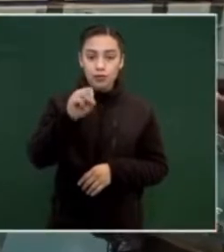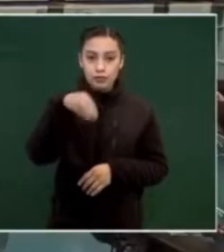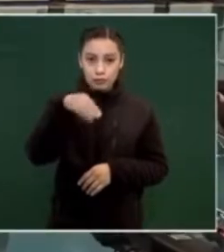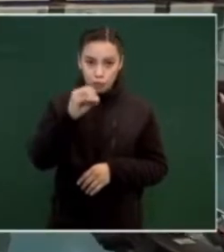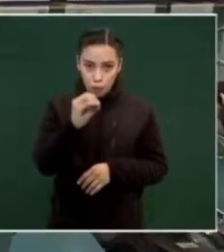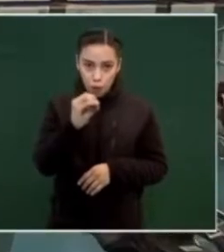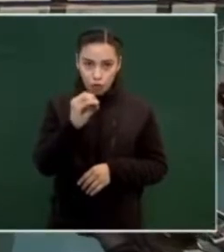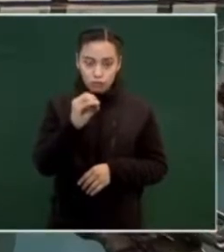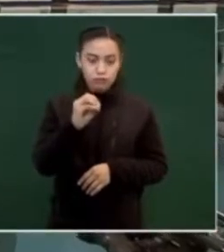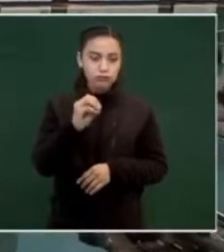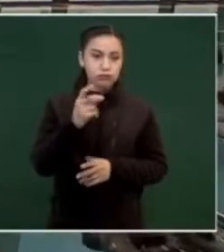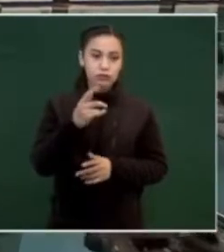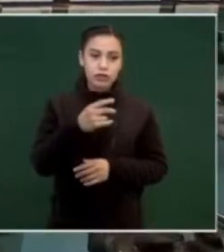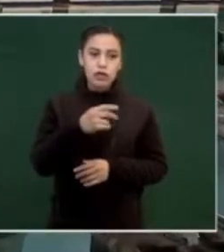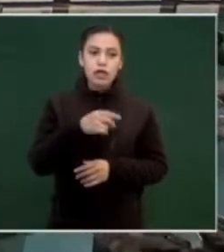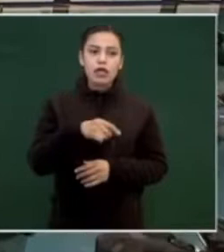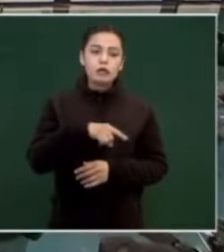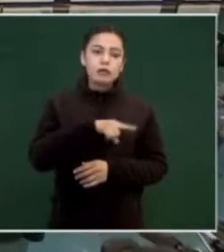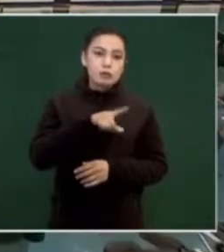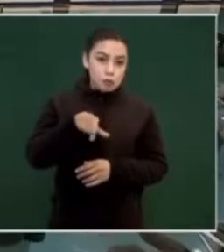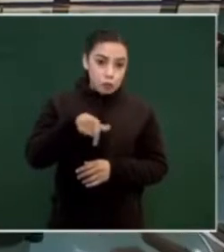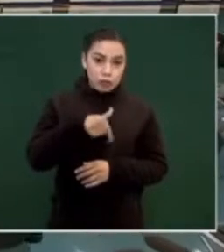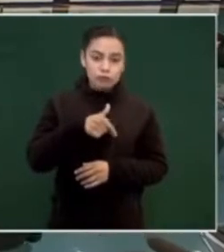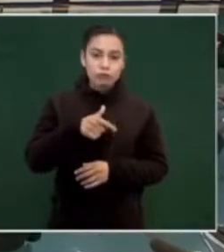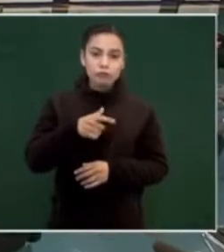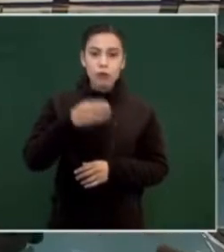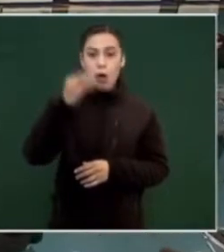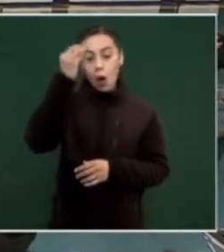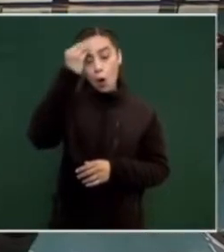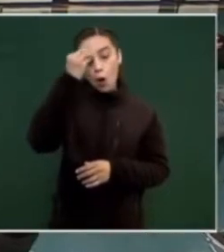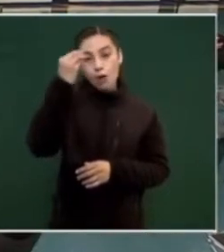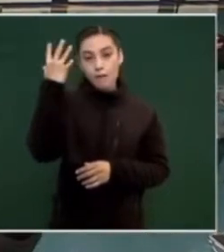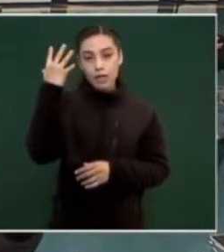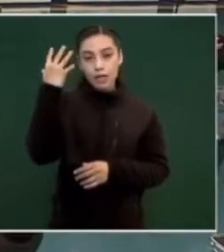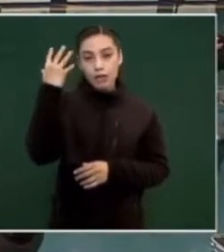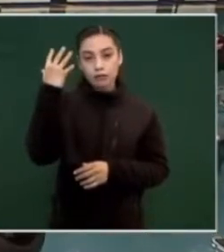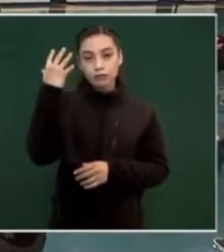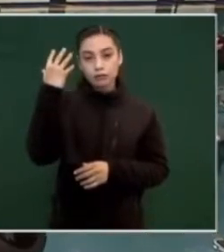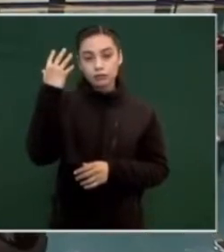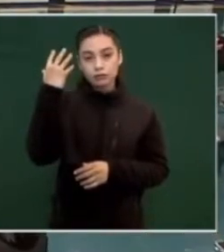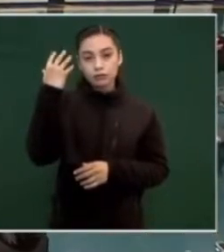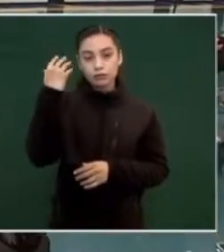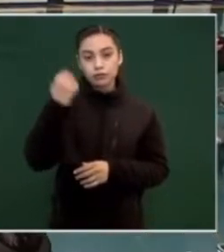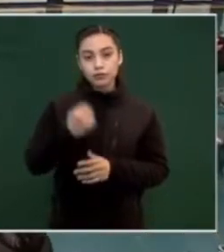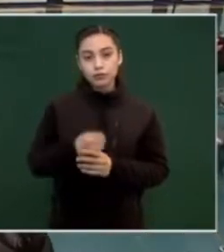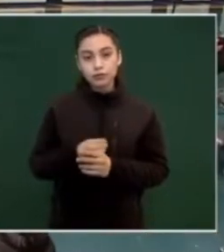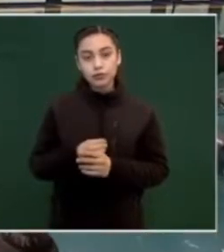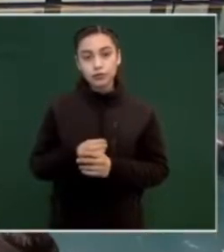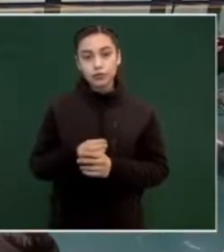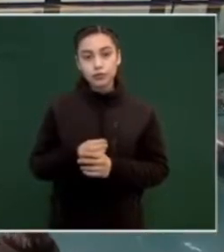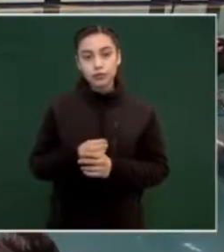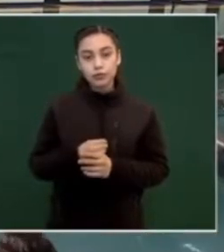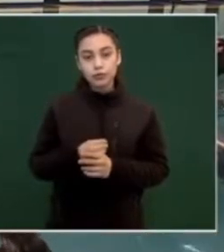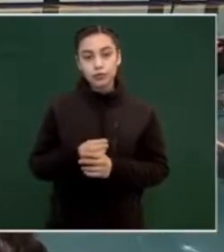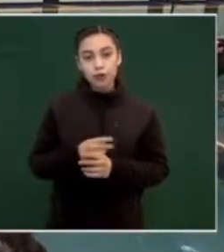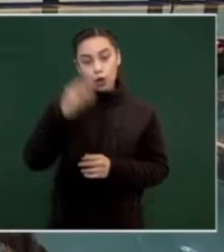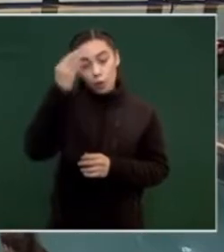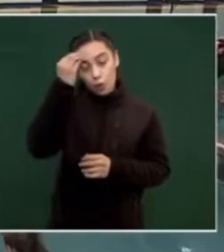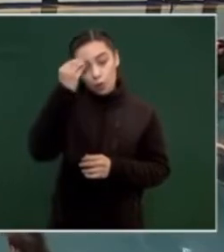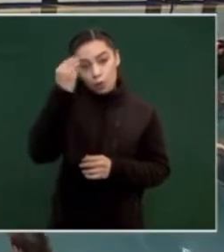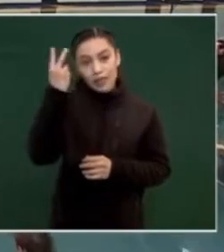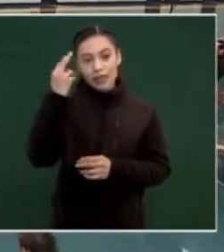y se olvidan qué las religiones